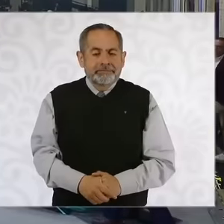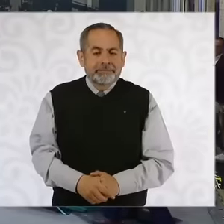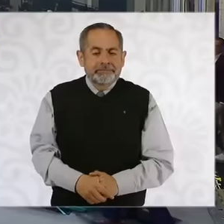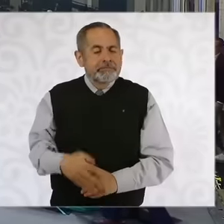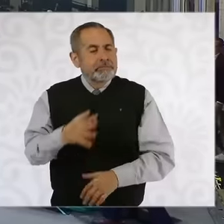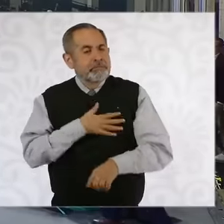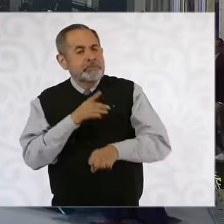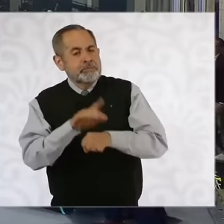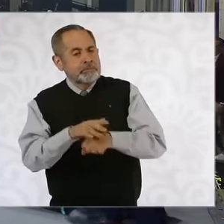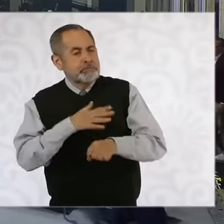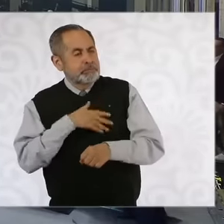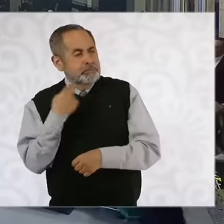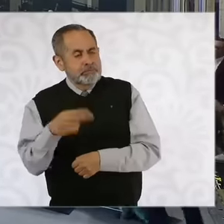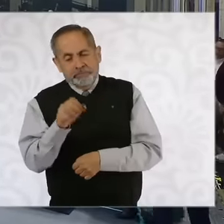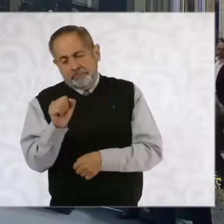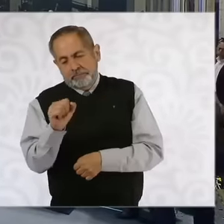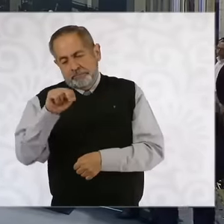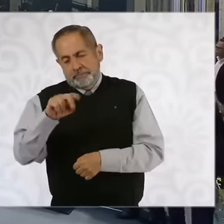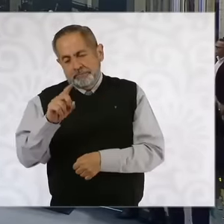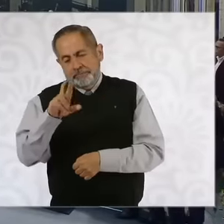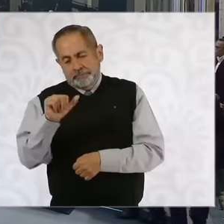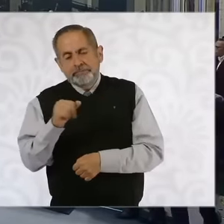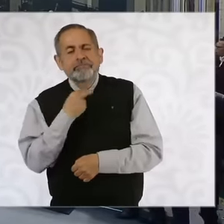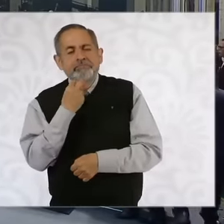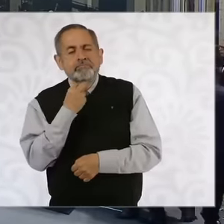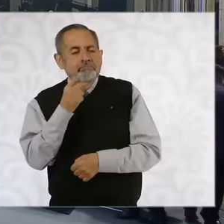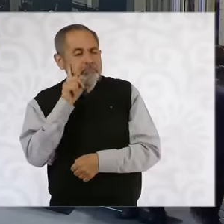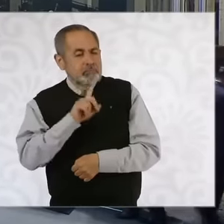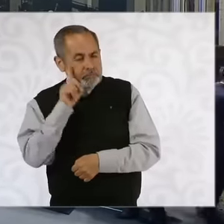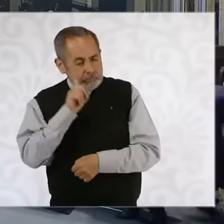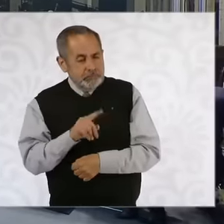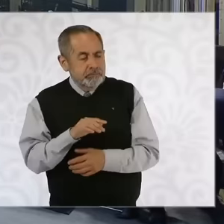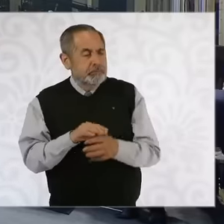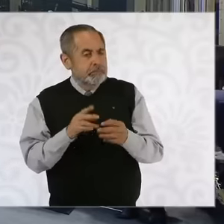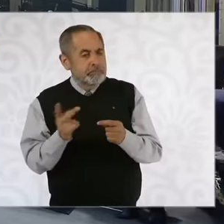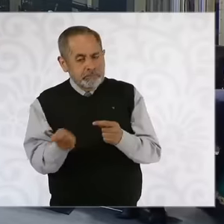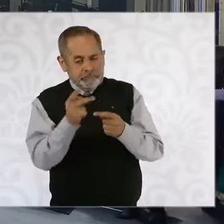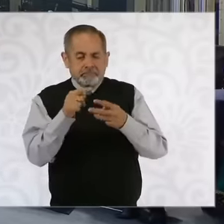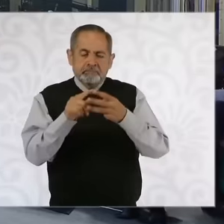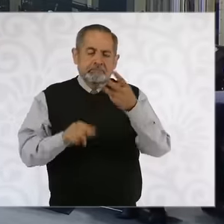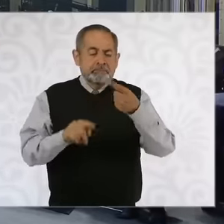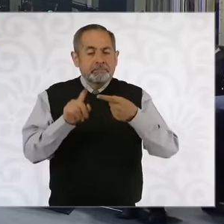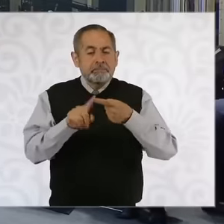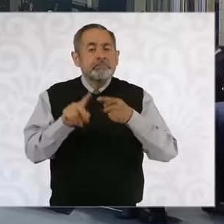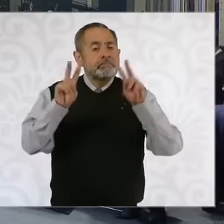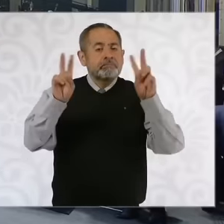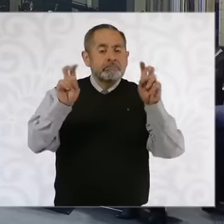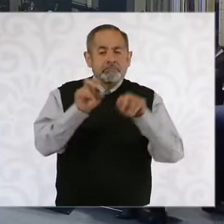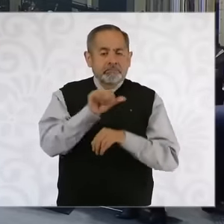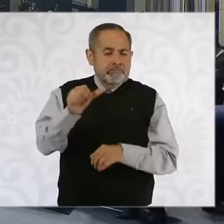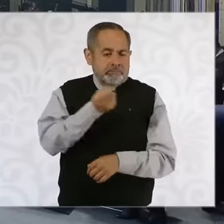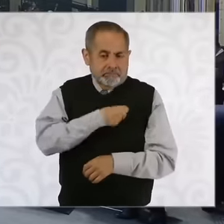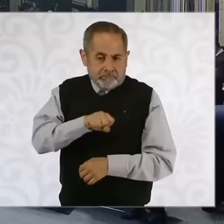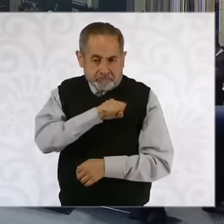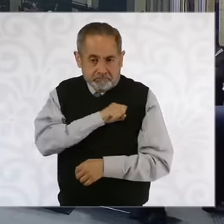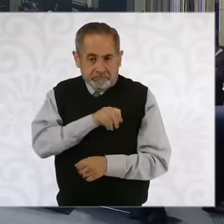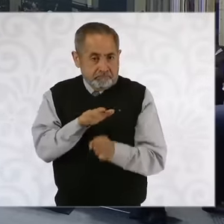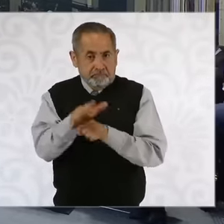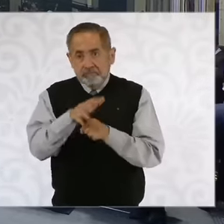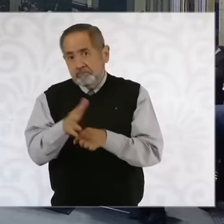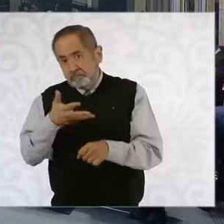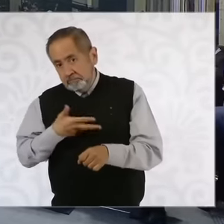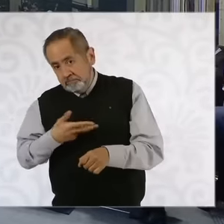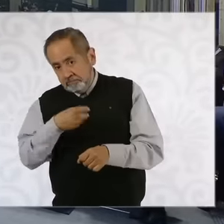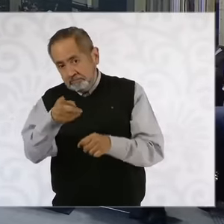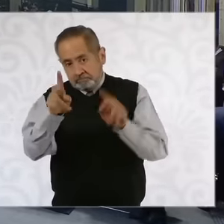Muy buenos días, Sandra Aguilar de Grupo Informativo. Iniciaré precisamente con el tema de salud, hoy que está presente